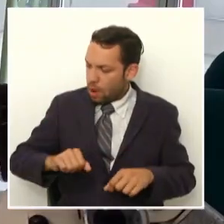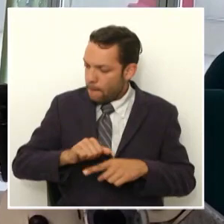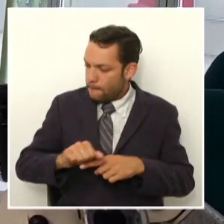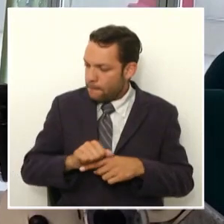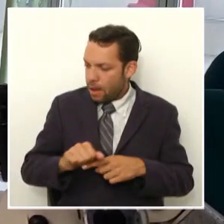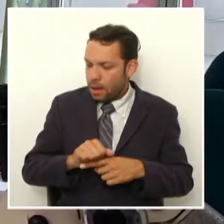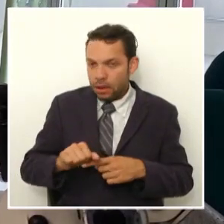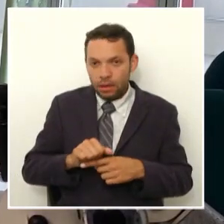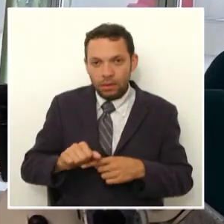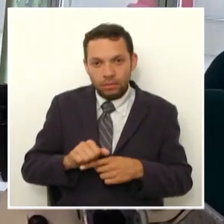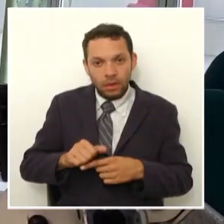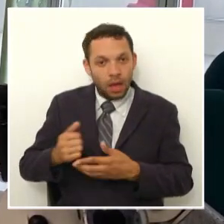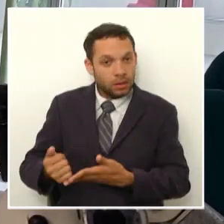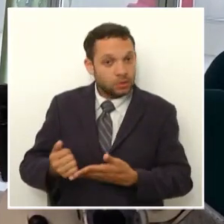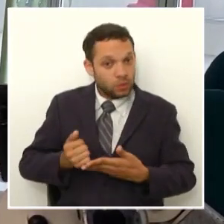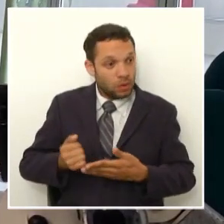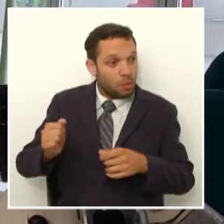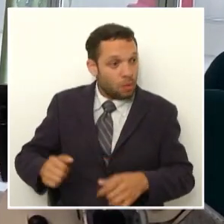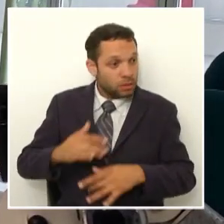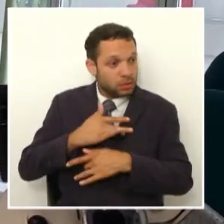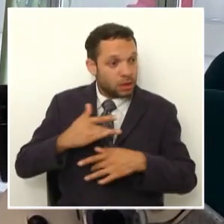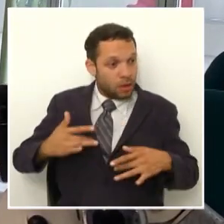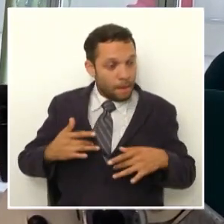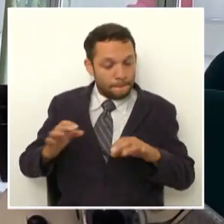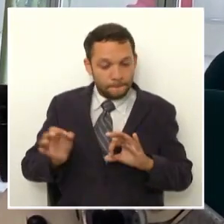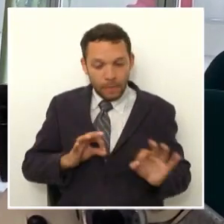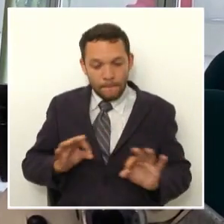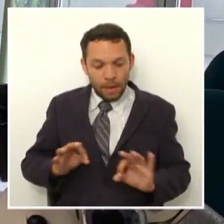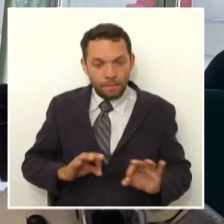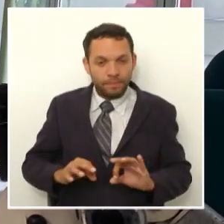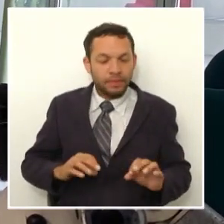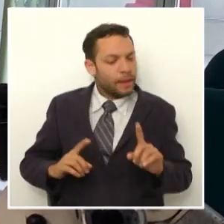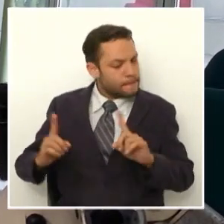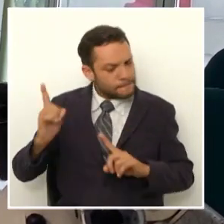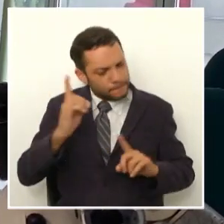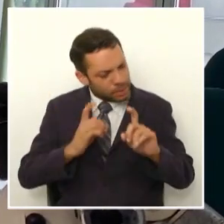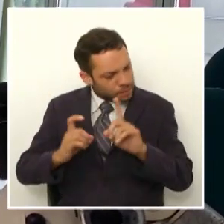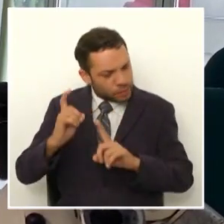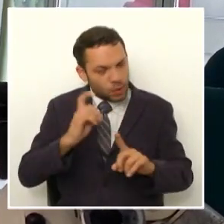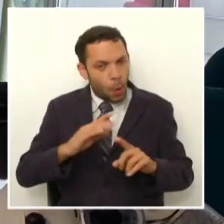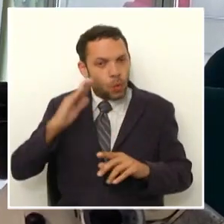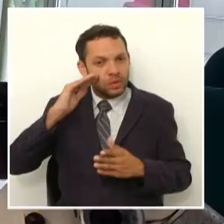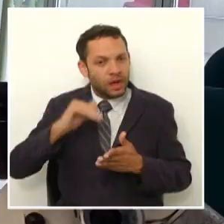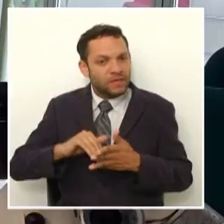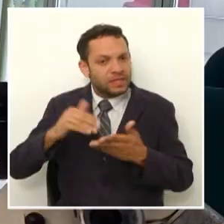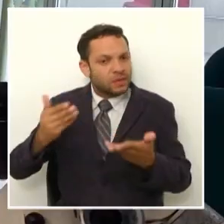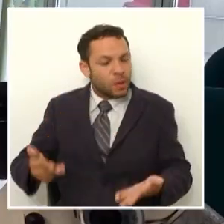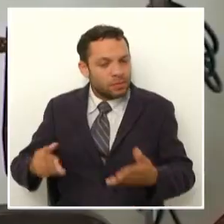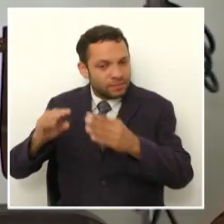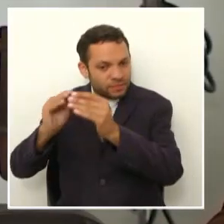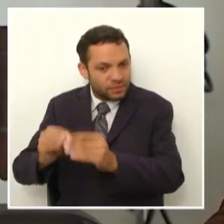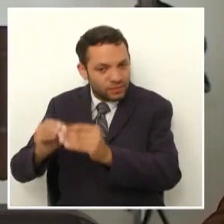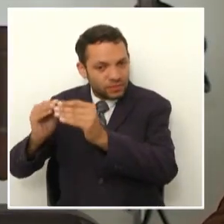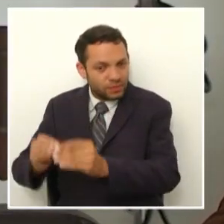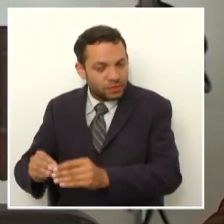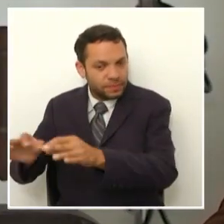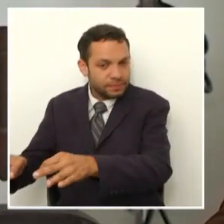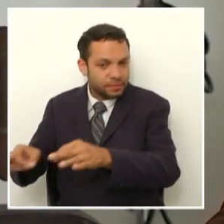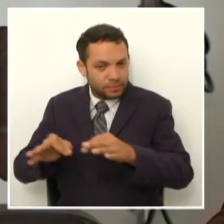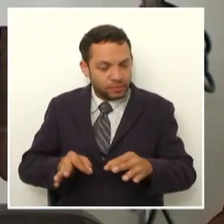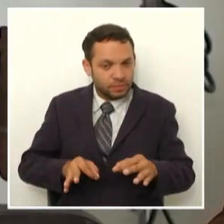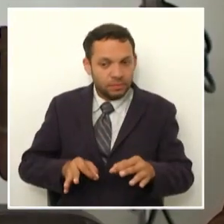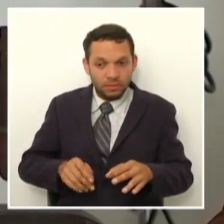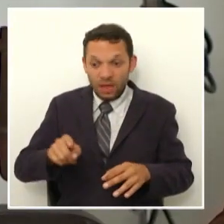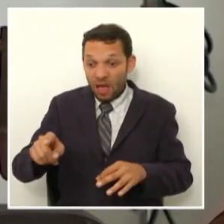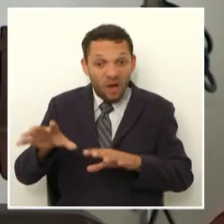doctor Bernardo Campo, que están pensando a mirar cómo estos equipos vuelven a tener uso. No por lo